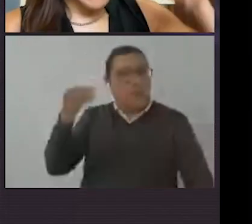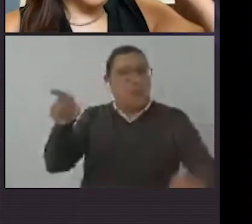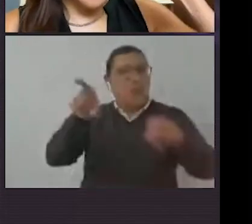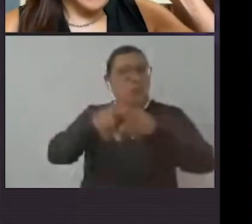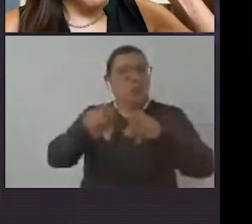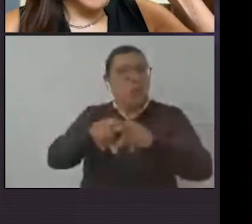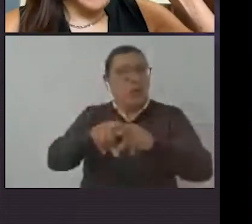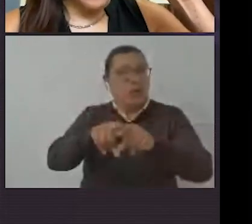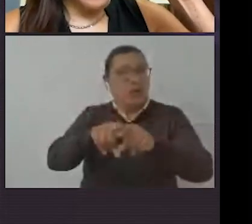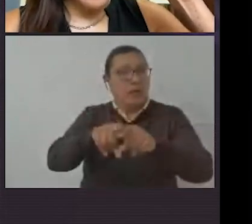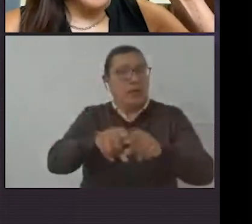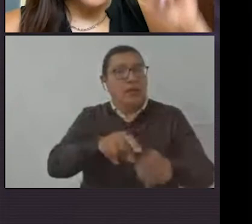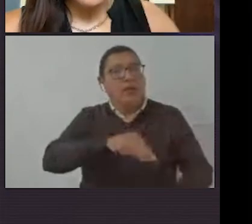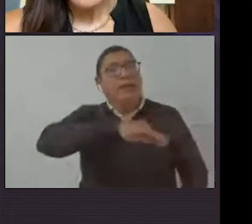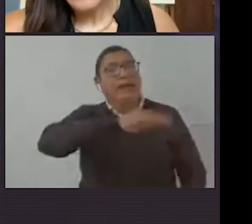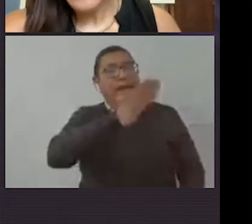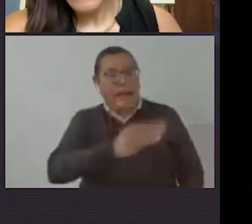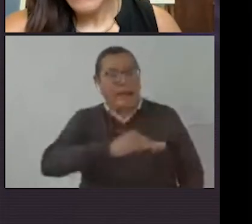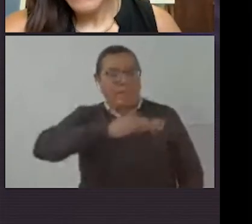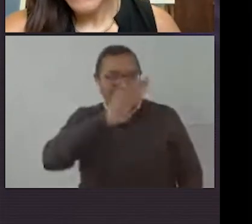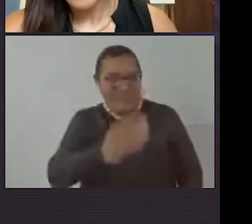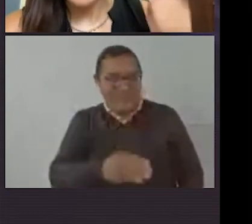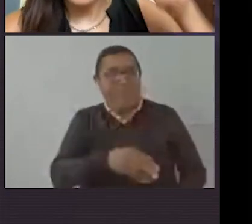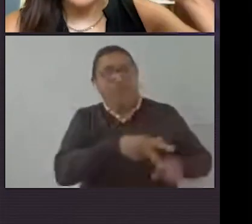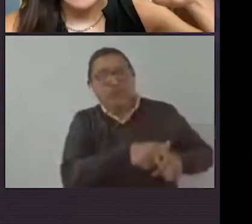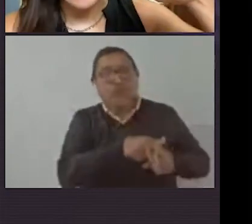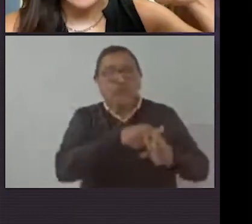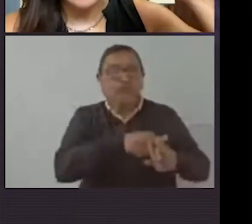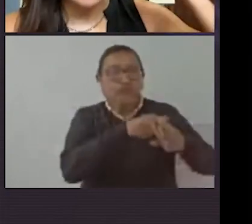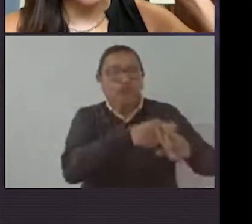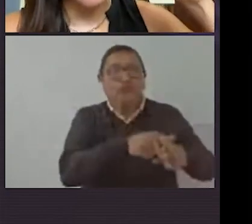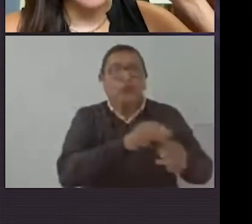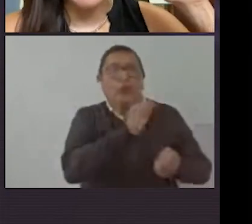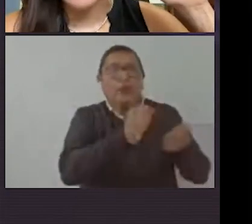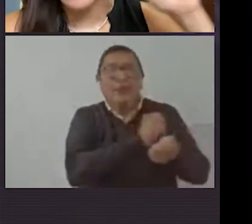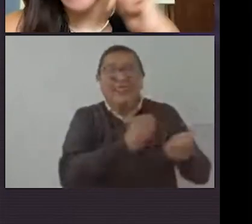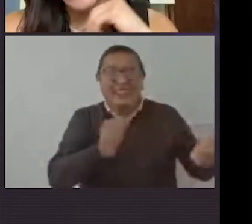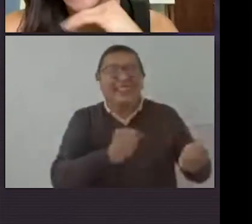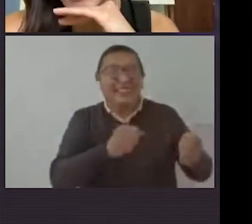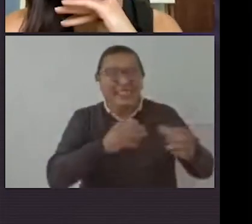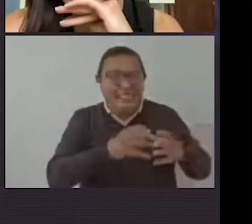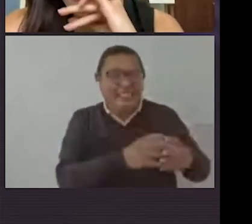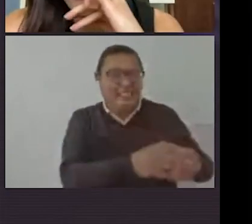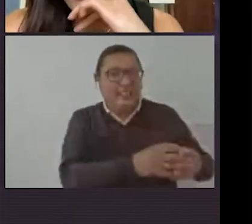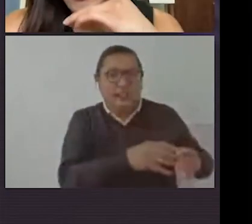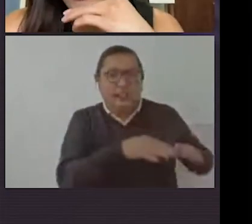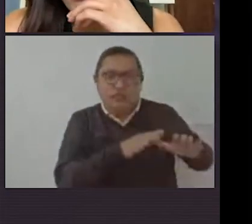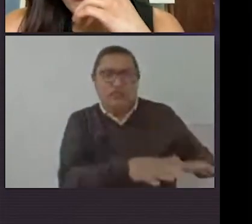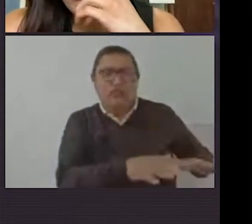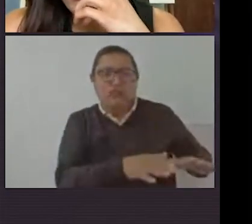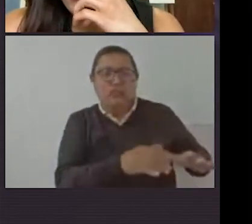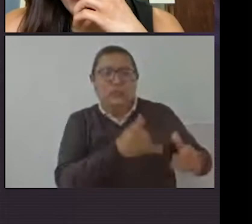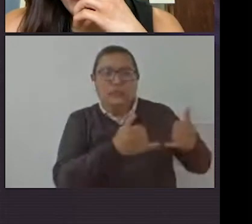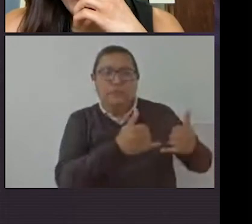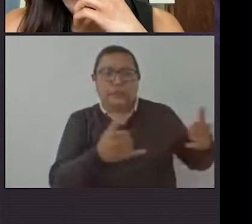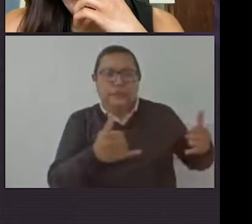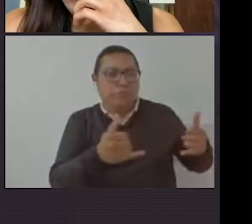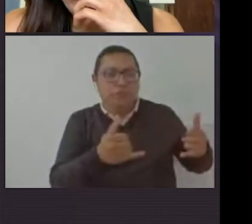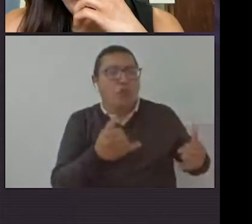estaba amarrado con estaca y con soga invisible.